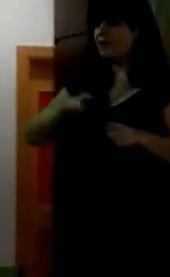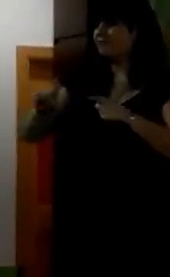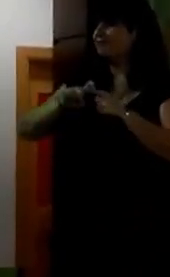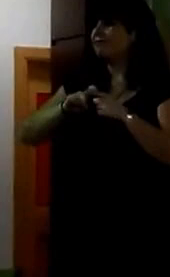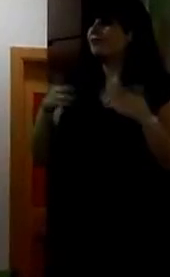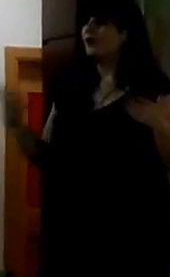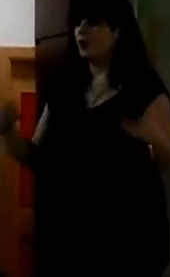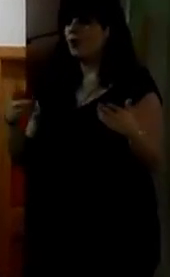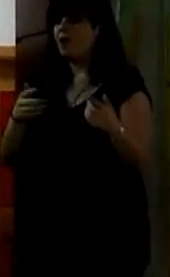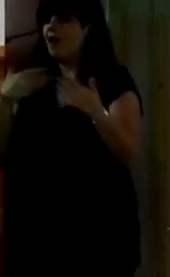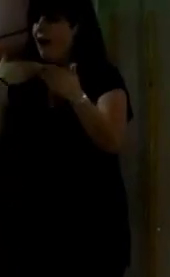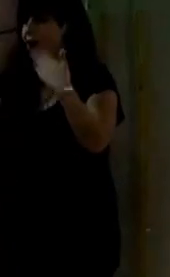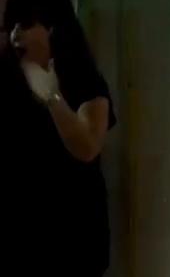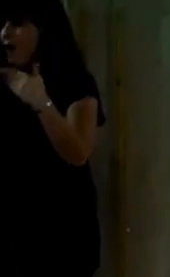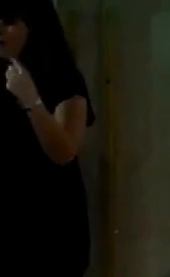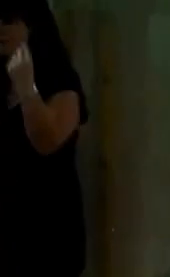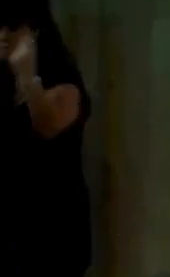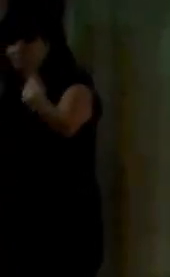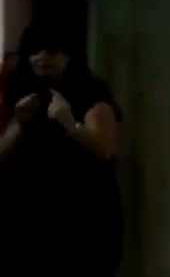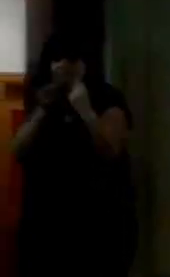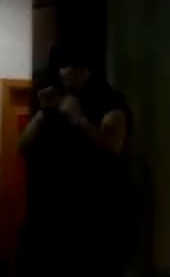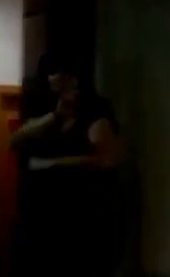discutir e debatir.